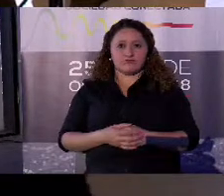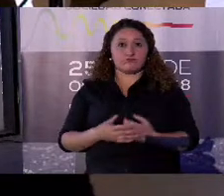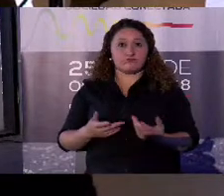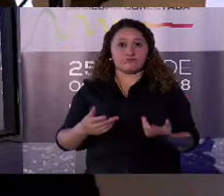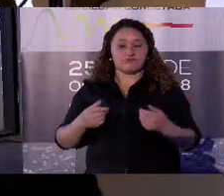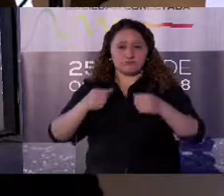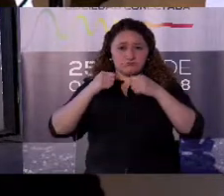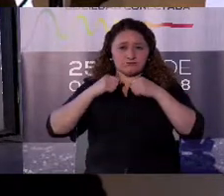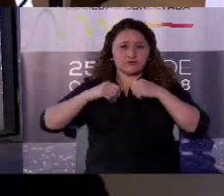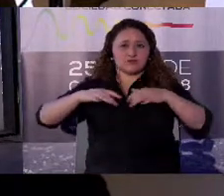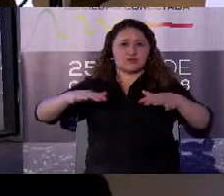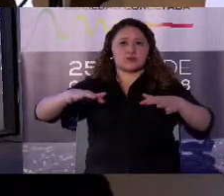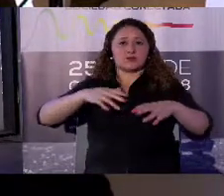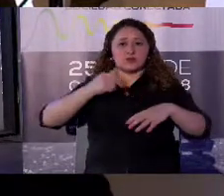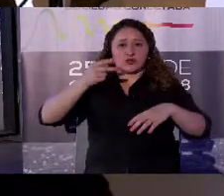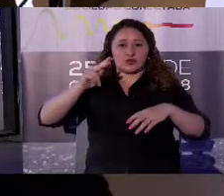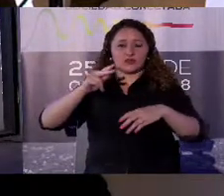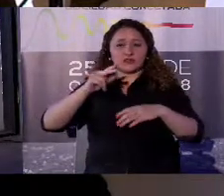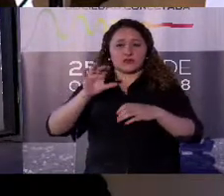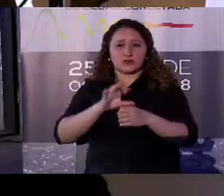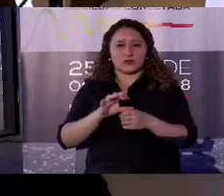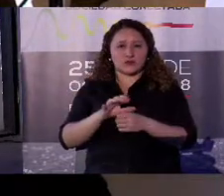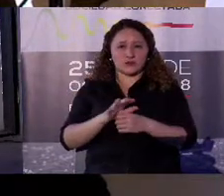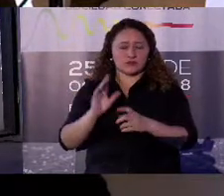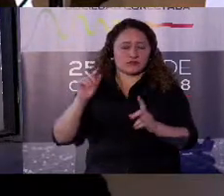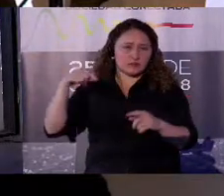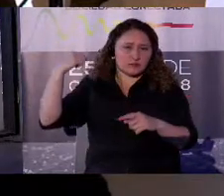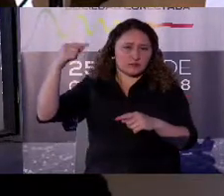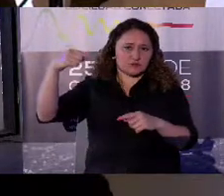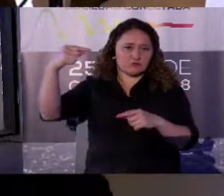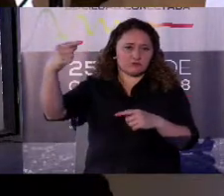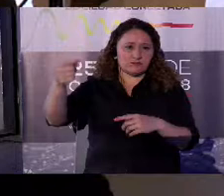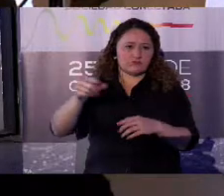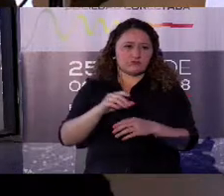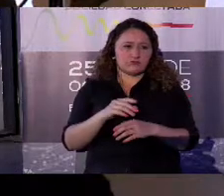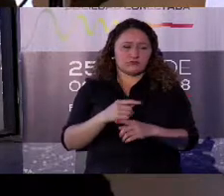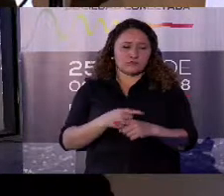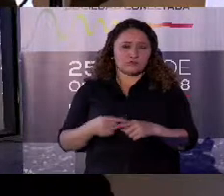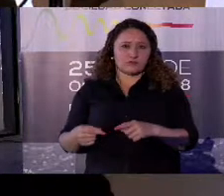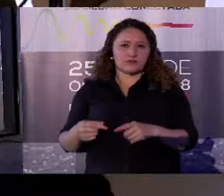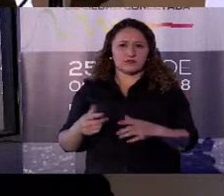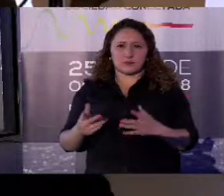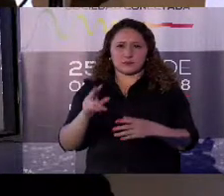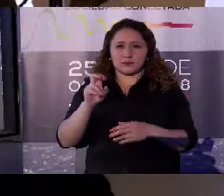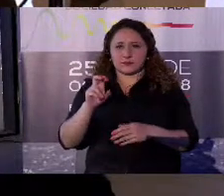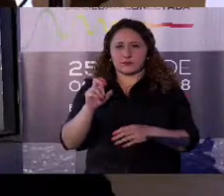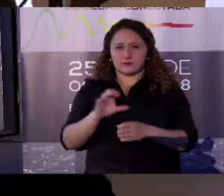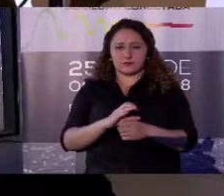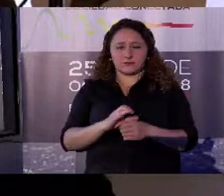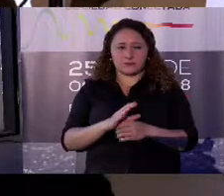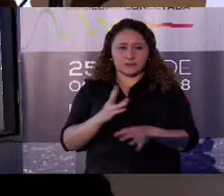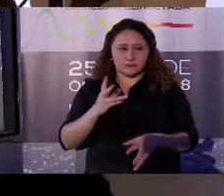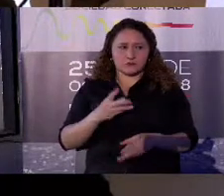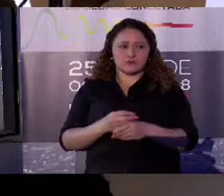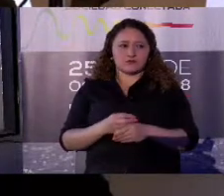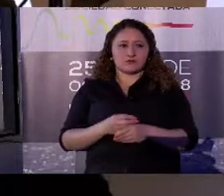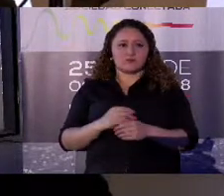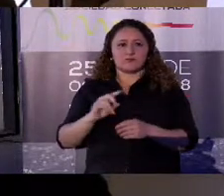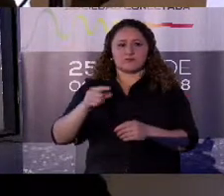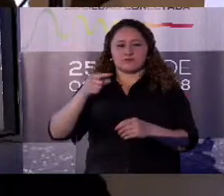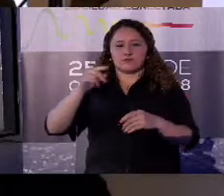Vamos a desplegar en esas 12 ciudades en las semanas entrantes. Hemos anunciado 7 ciudades adicionales para el primer trimestre